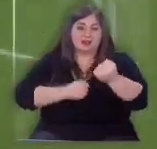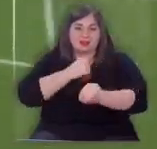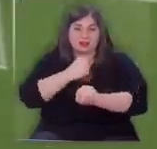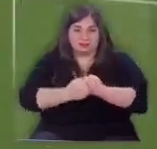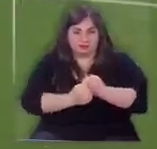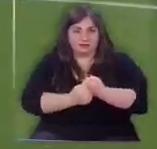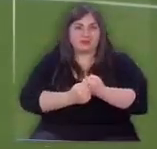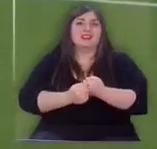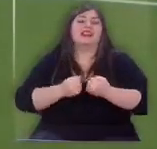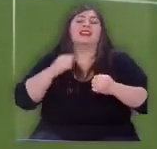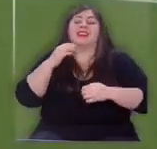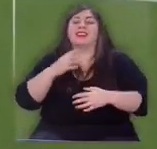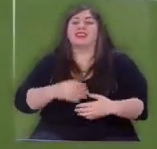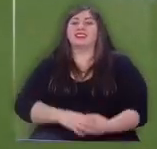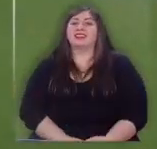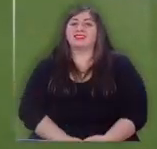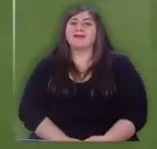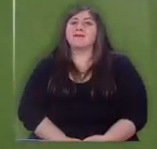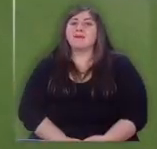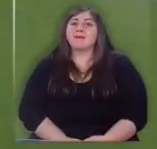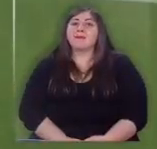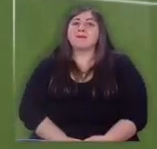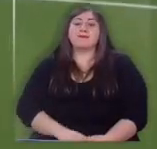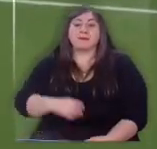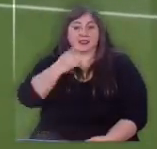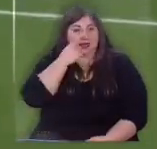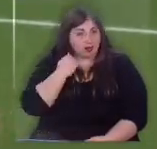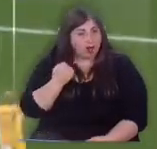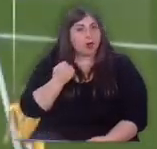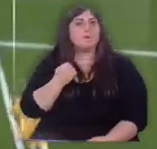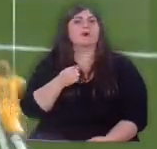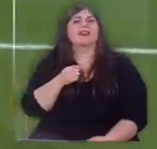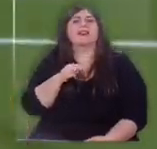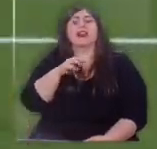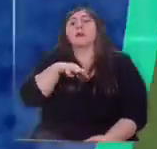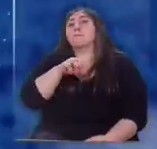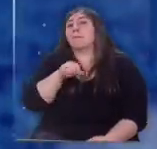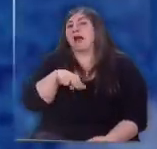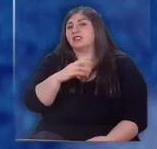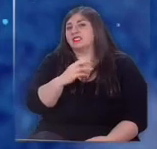años de edad, el hombre del Manchester City.